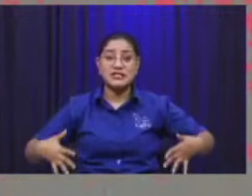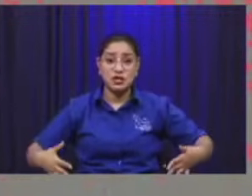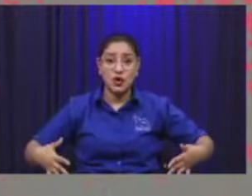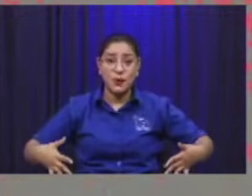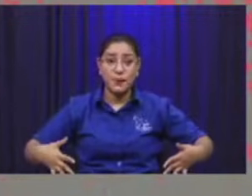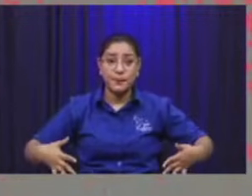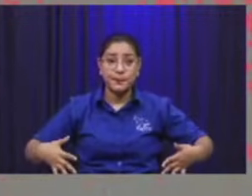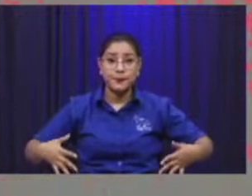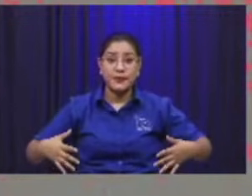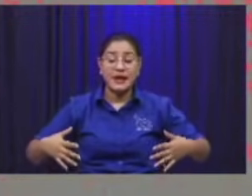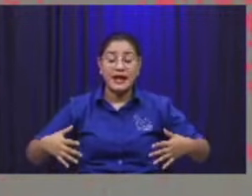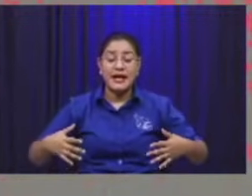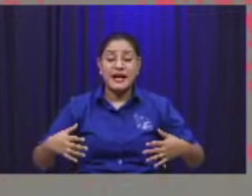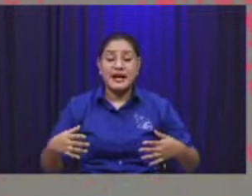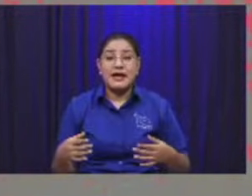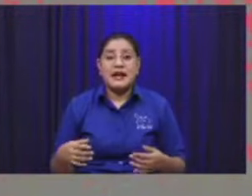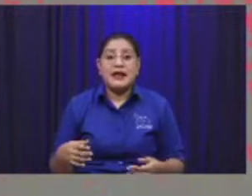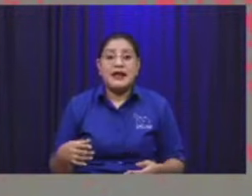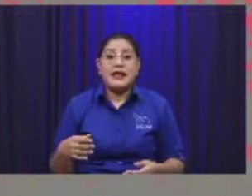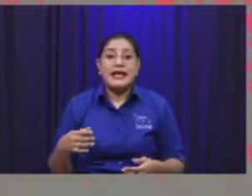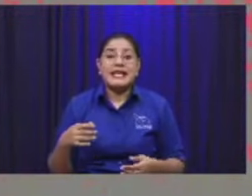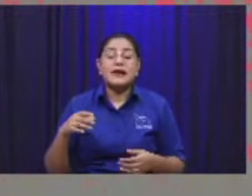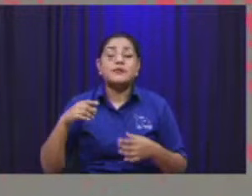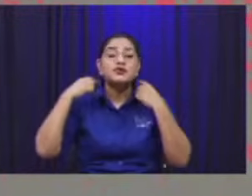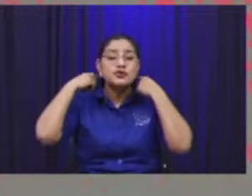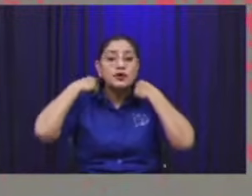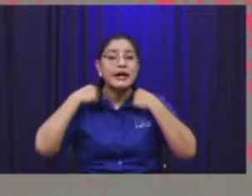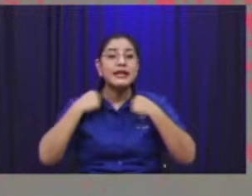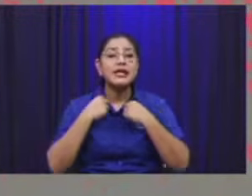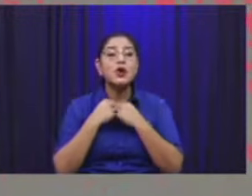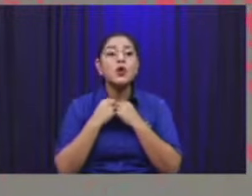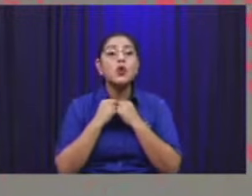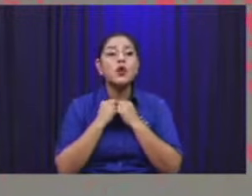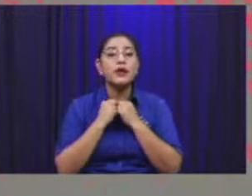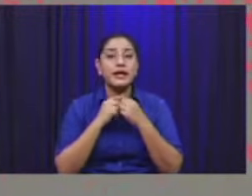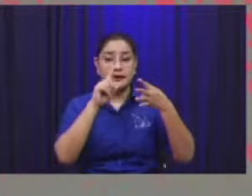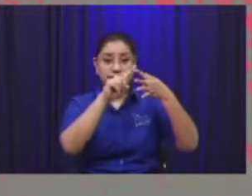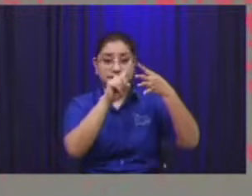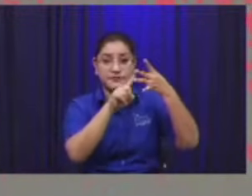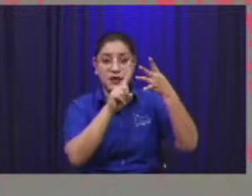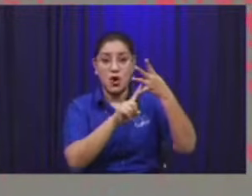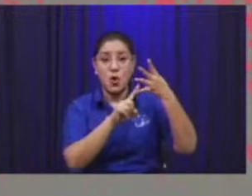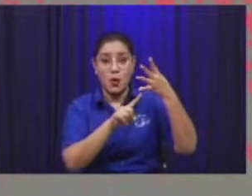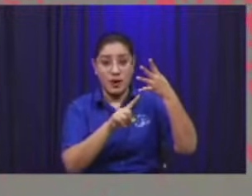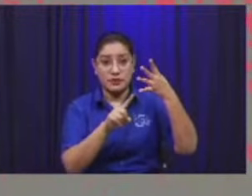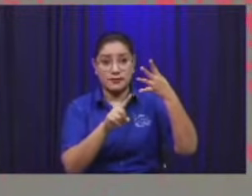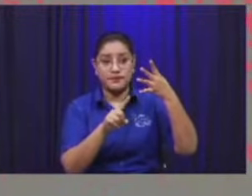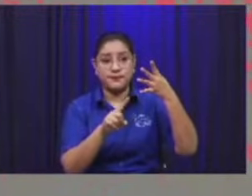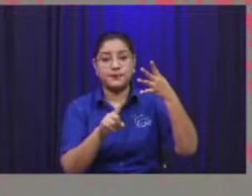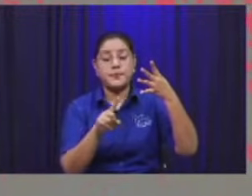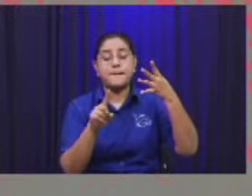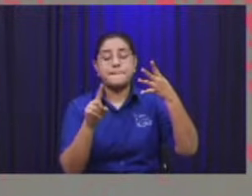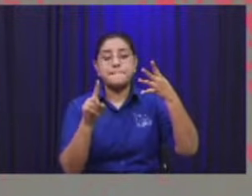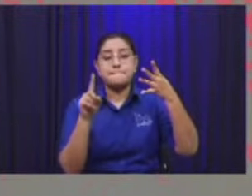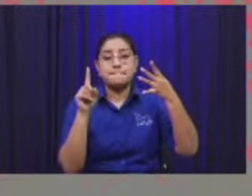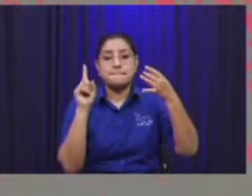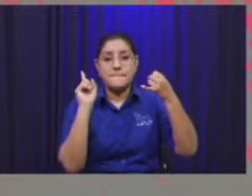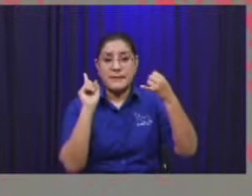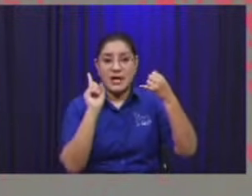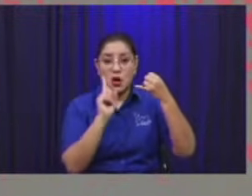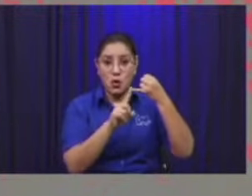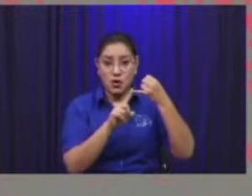collar de oro en su cuello bueno aquí tengo cuatro cosas objetos de oro yo no